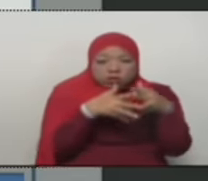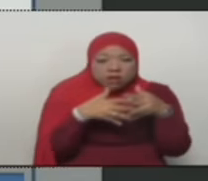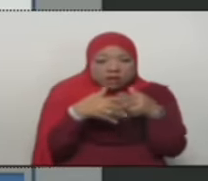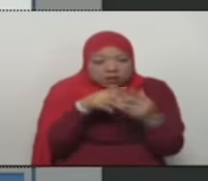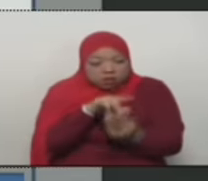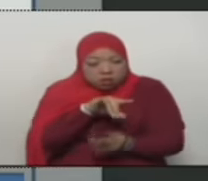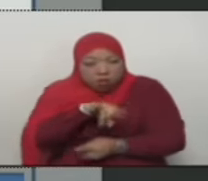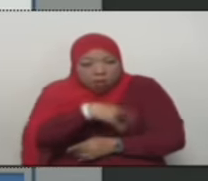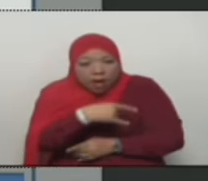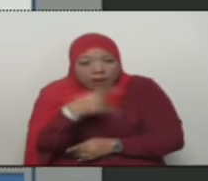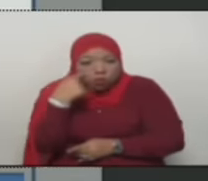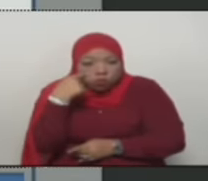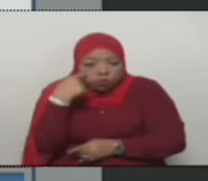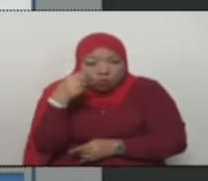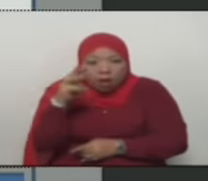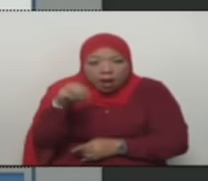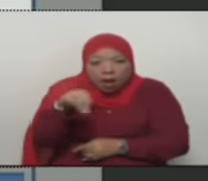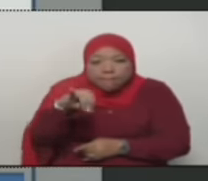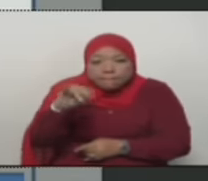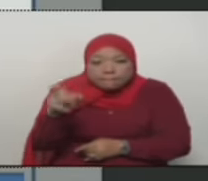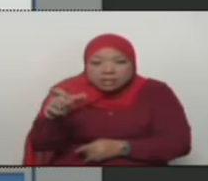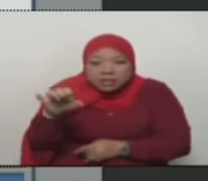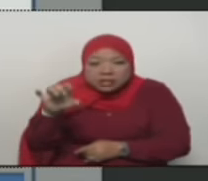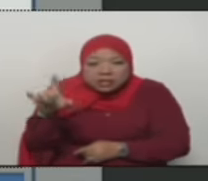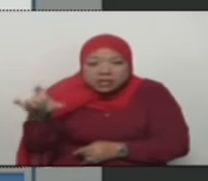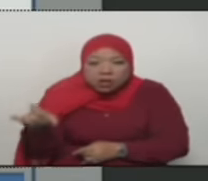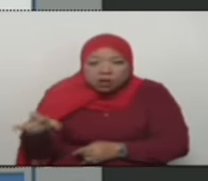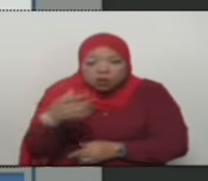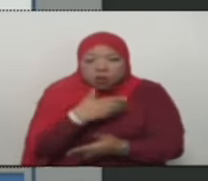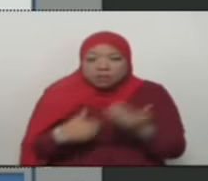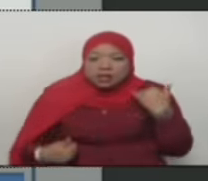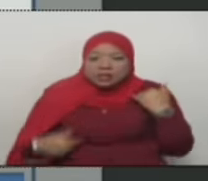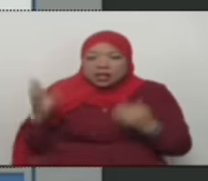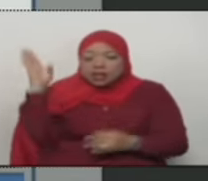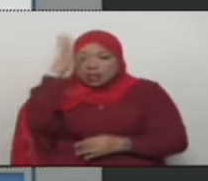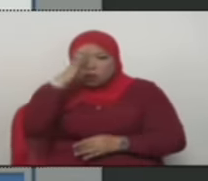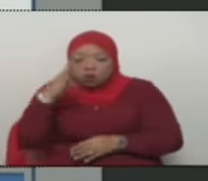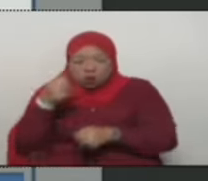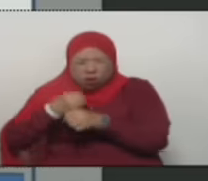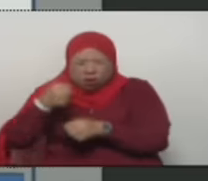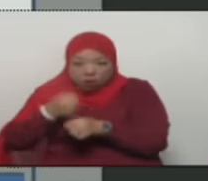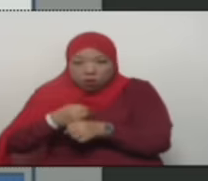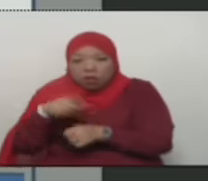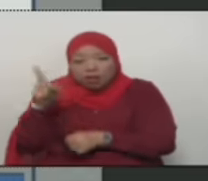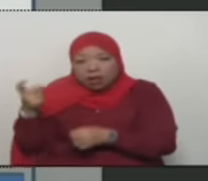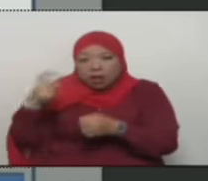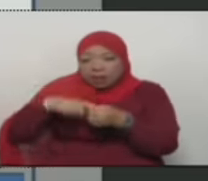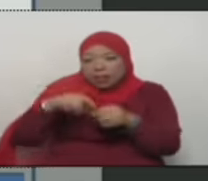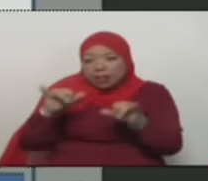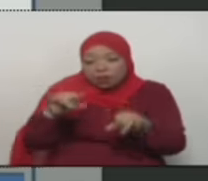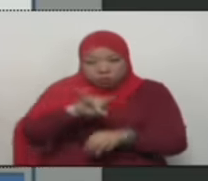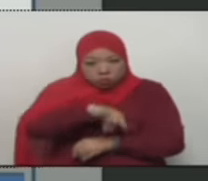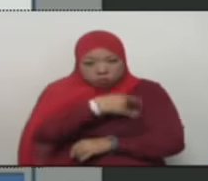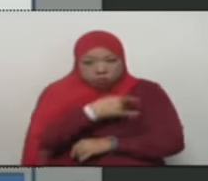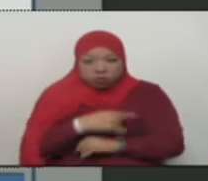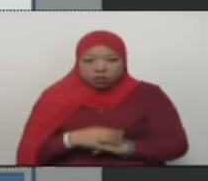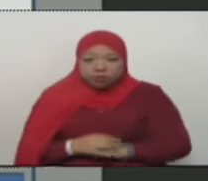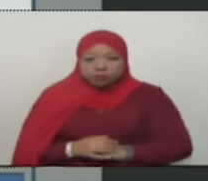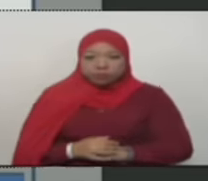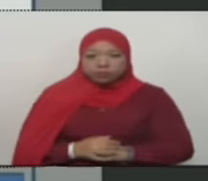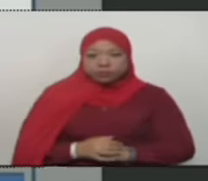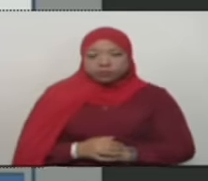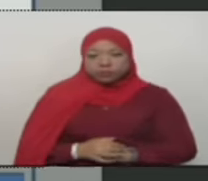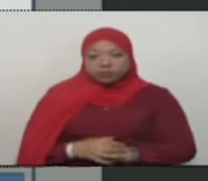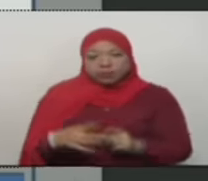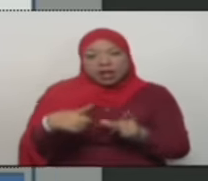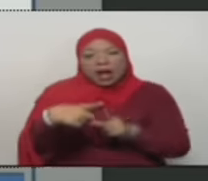profesor, Rafael Michimura, que es brasileño-americano, trabaja en Michigan también. Michimura, o sea, que es de la comunidad japonesa.